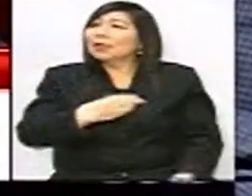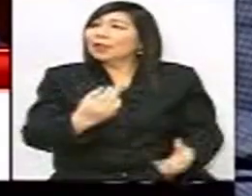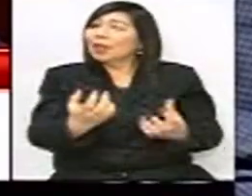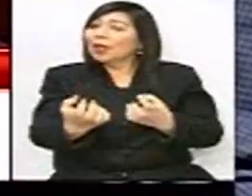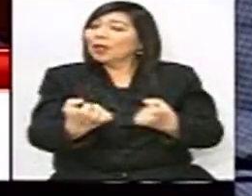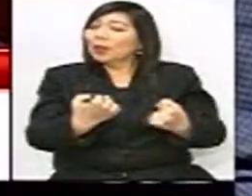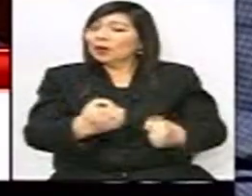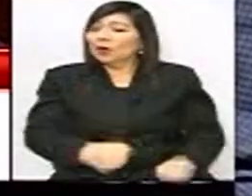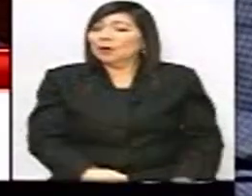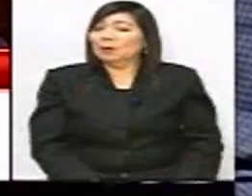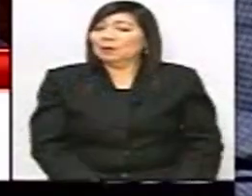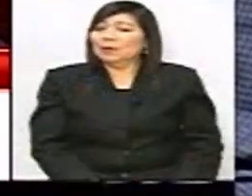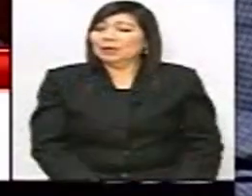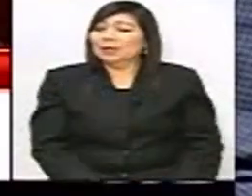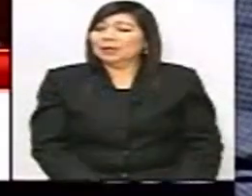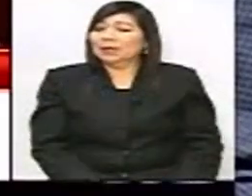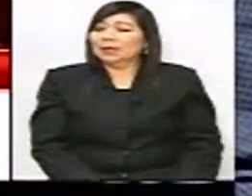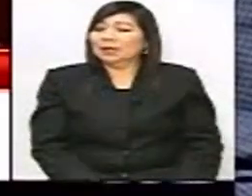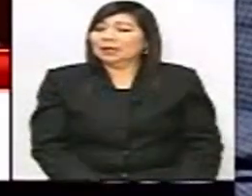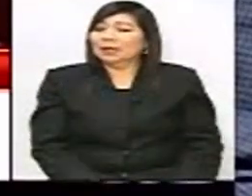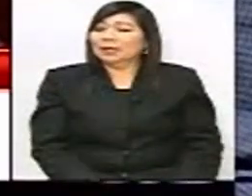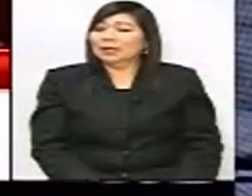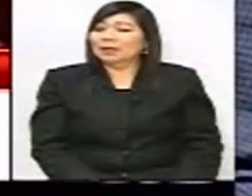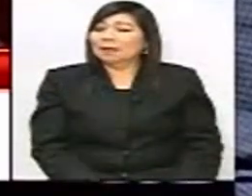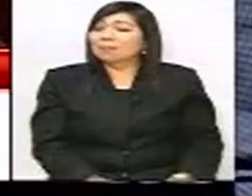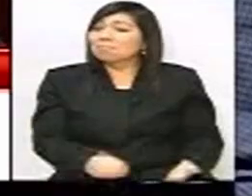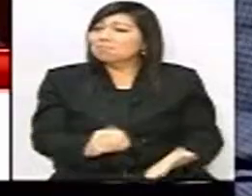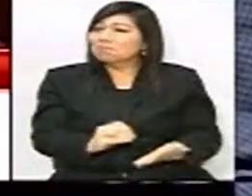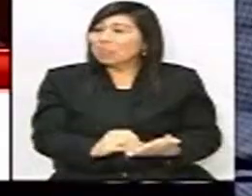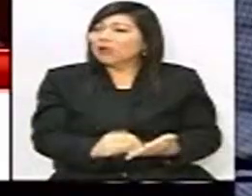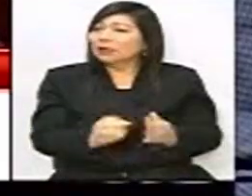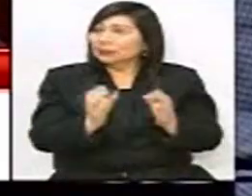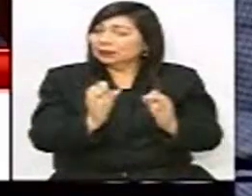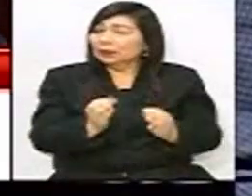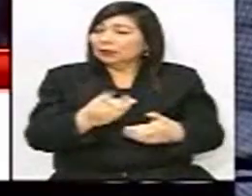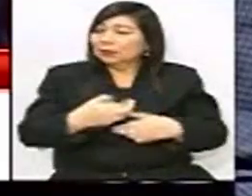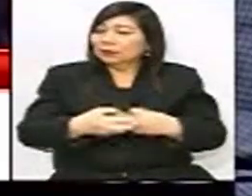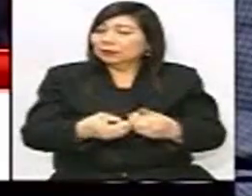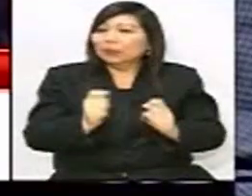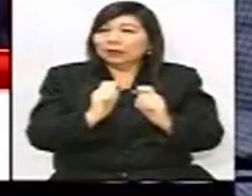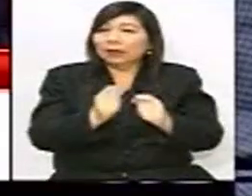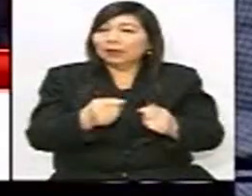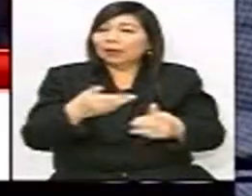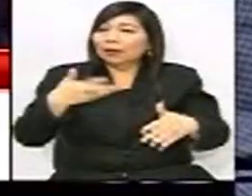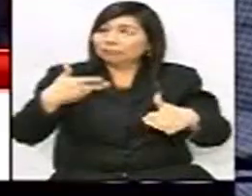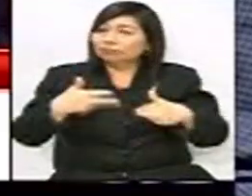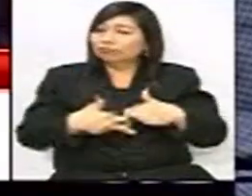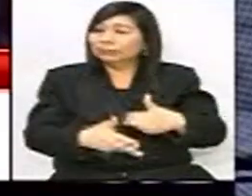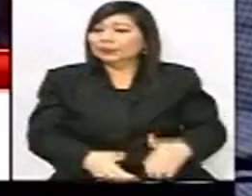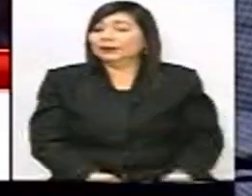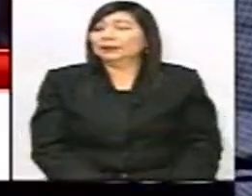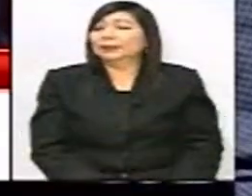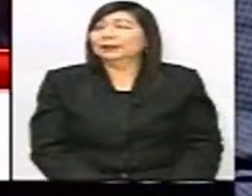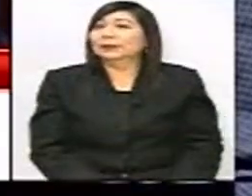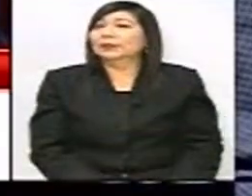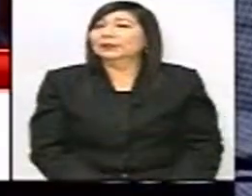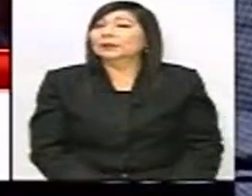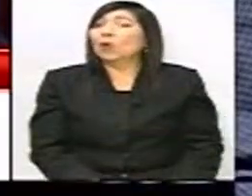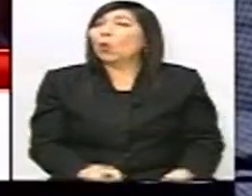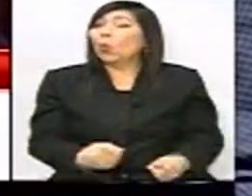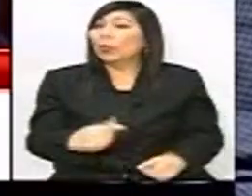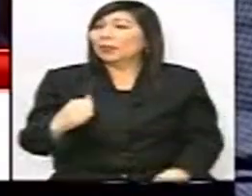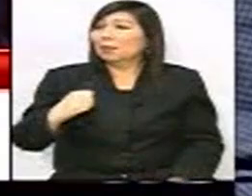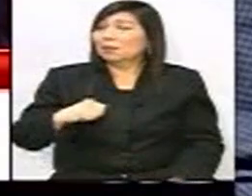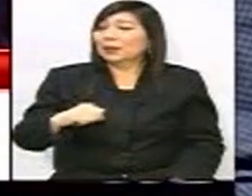Economía que fuera más incisivo en el proceso de entrega de peajes. En ese entonces,